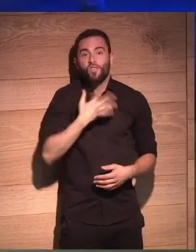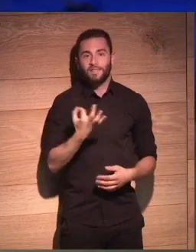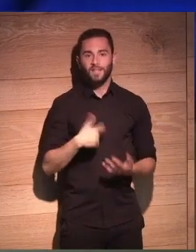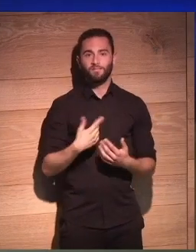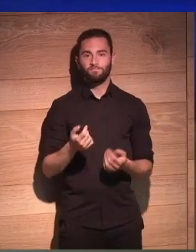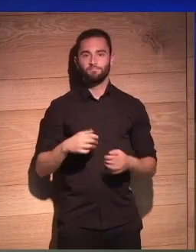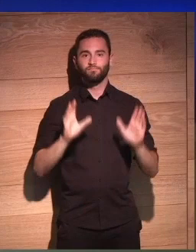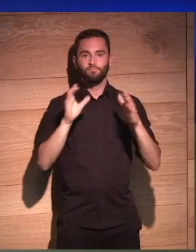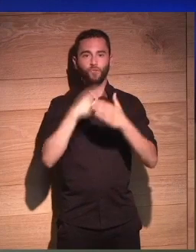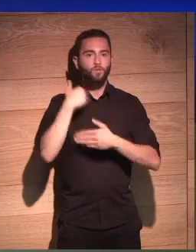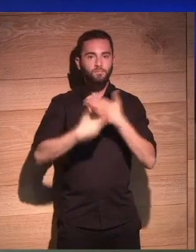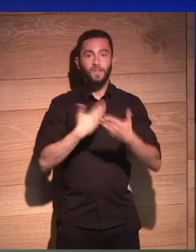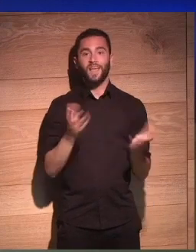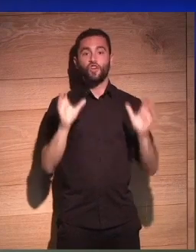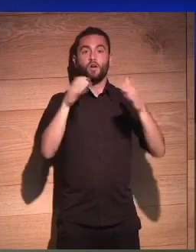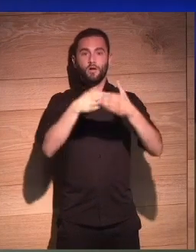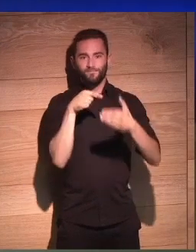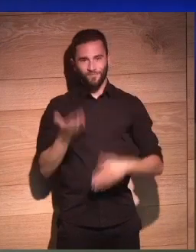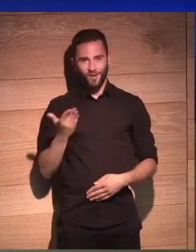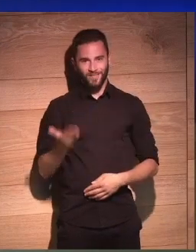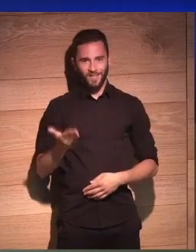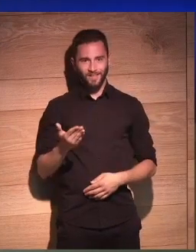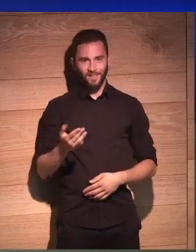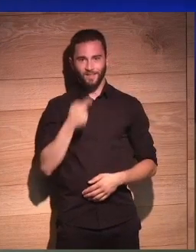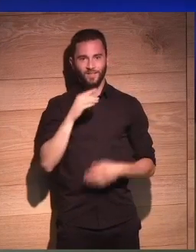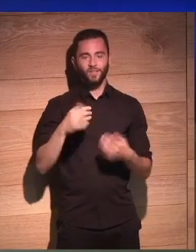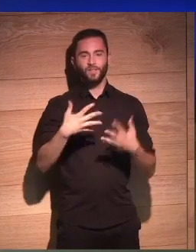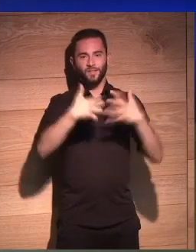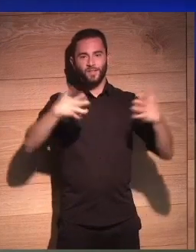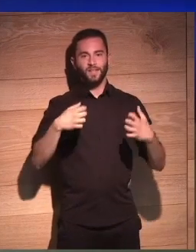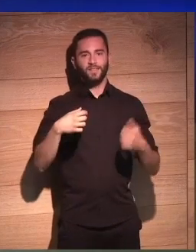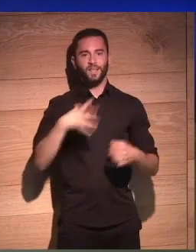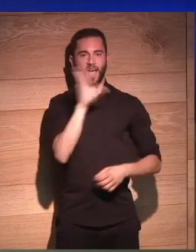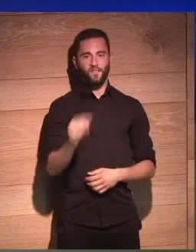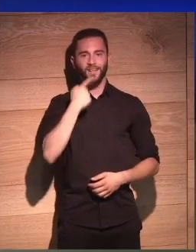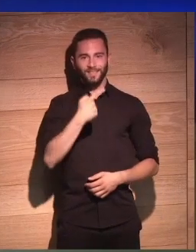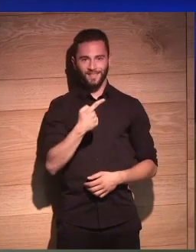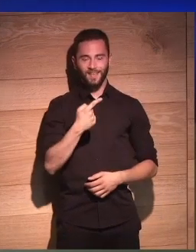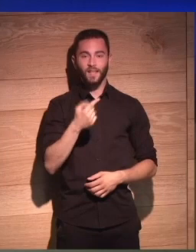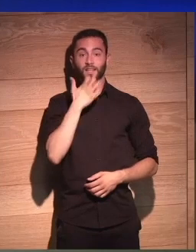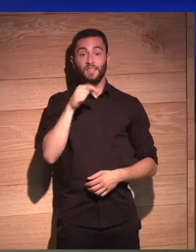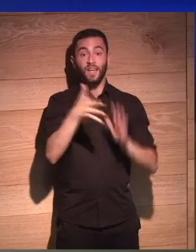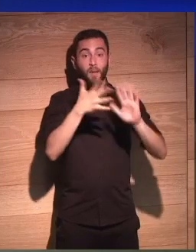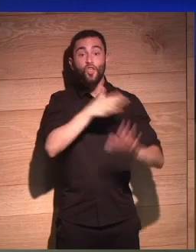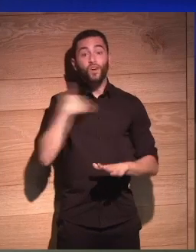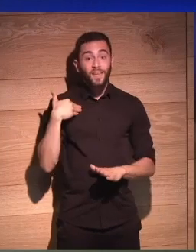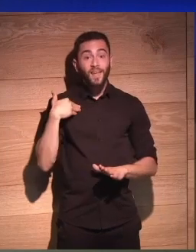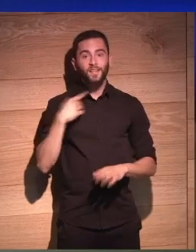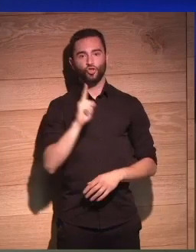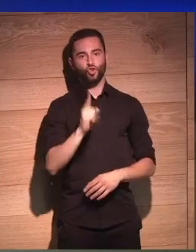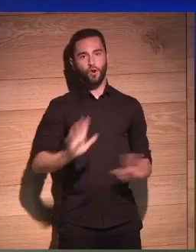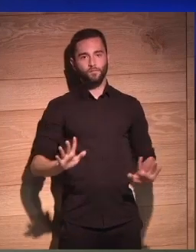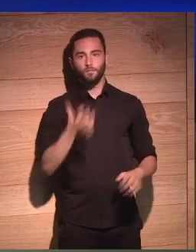Rituales, colectividad, eso es fundamental, ¿no? Hay un proverbio africano que dice algo así como: si quieres ir rápido, ve